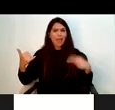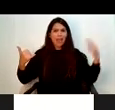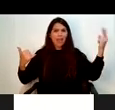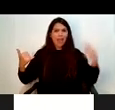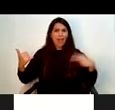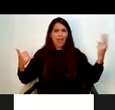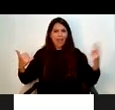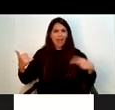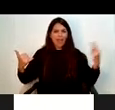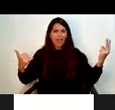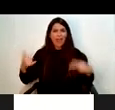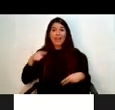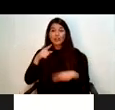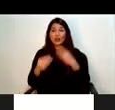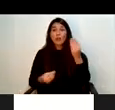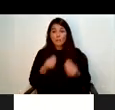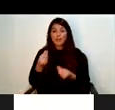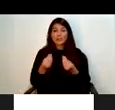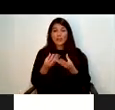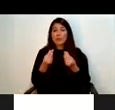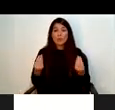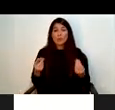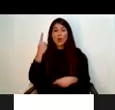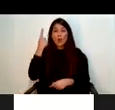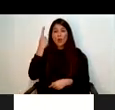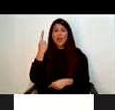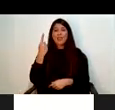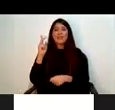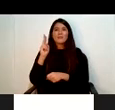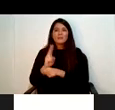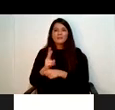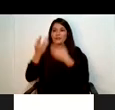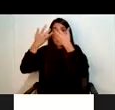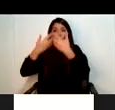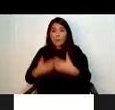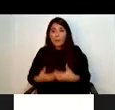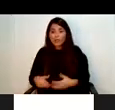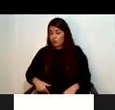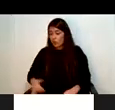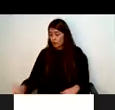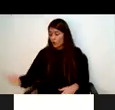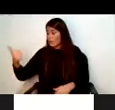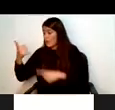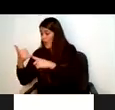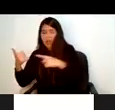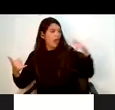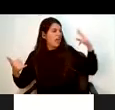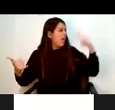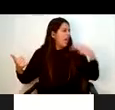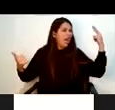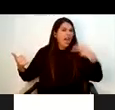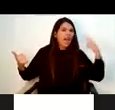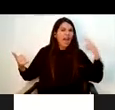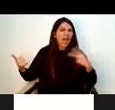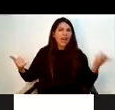Entonces, esto le pasa mucho a una de mis tías. Entonces me dice, es que es automático, toma el celular y se pone a llorar. Entonces,